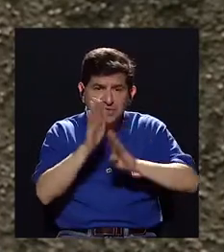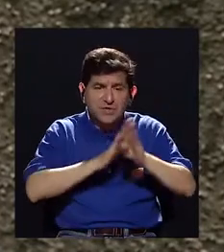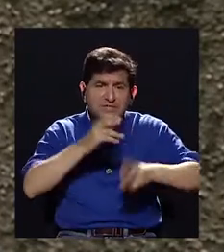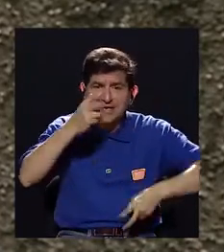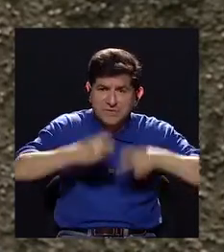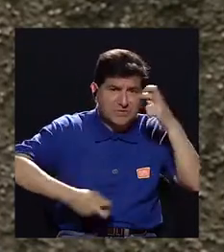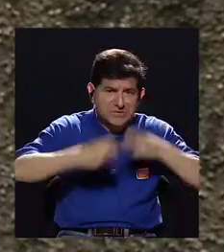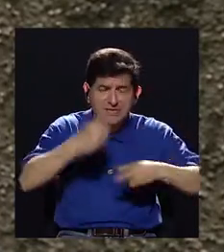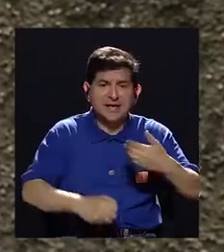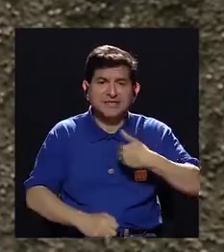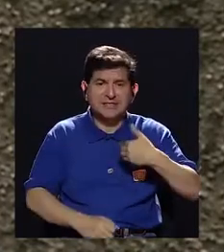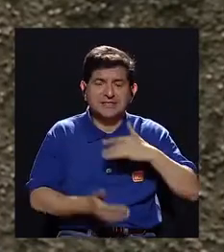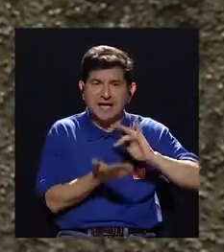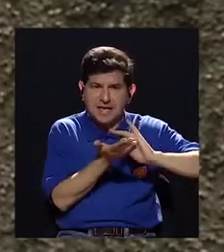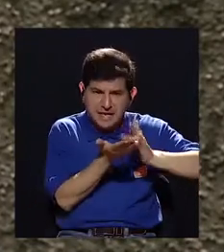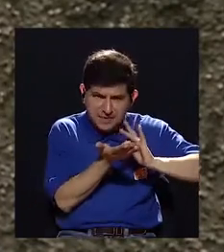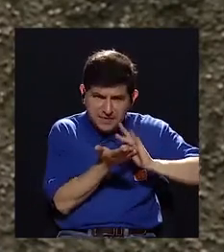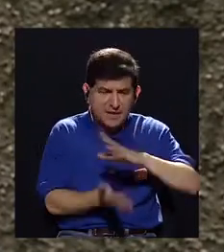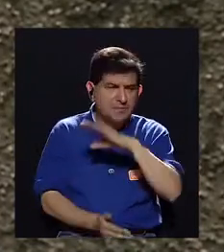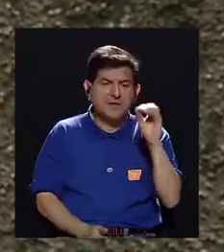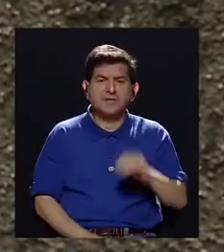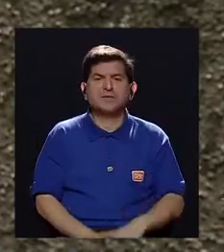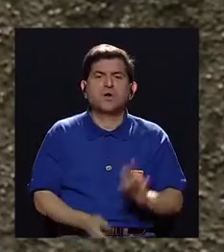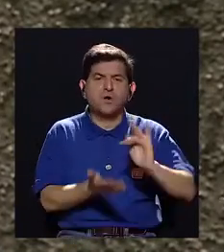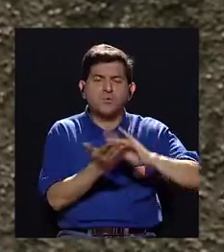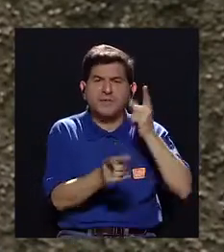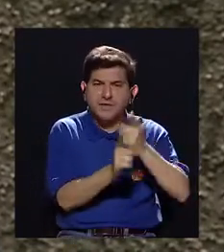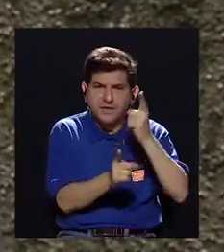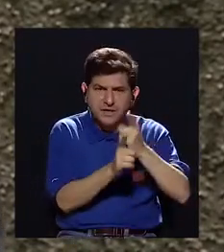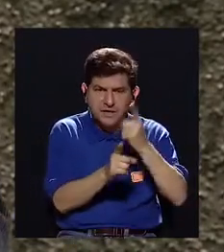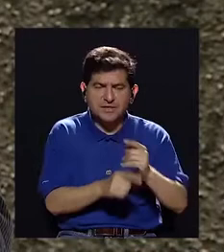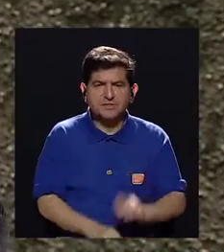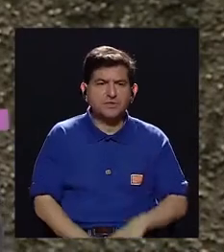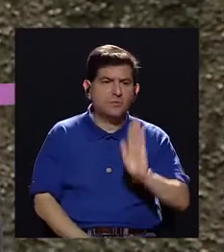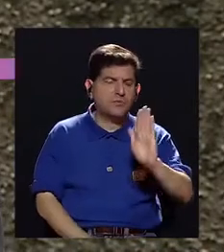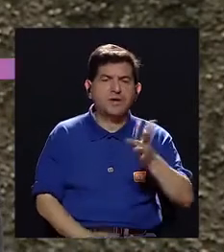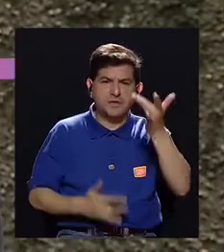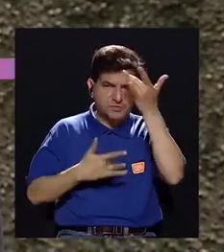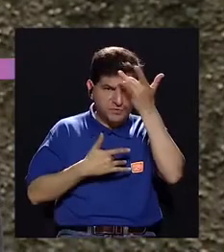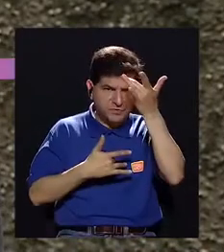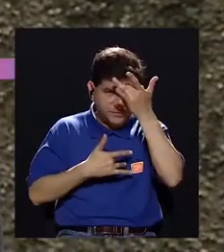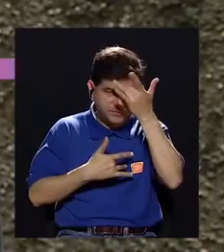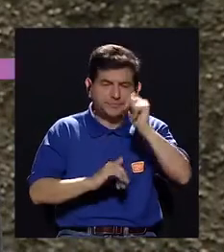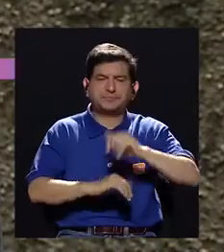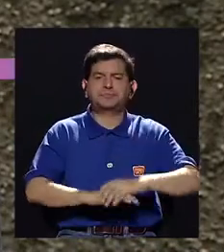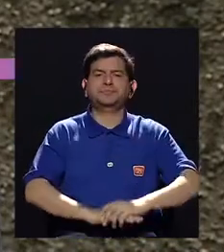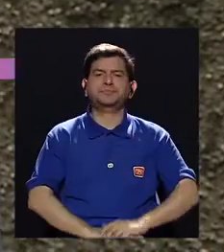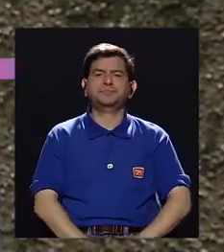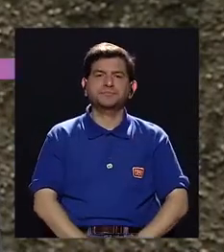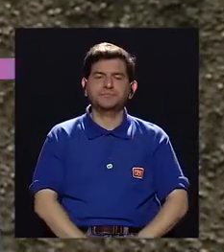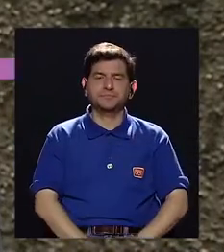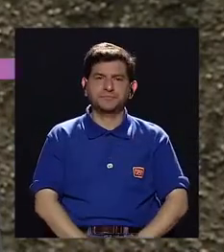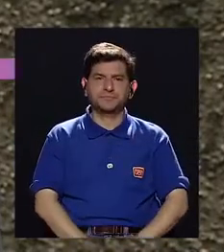desarrollar crisis si tiene el medicamento o está la medicación adecuada para el grado de su enfermedad, ¿okay?